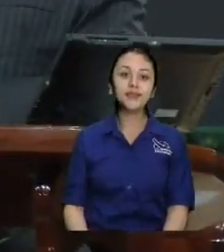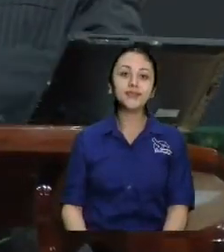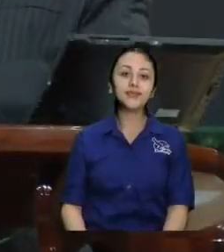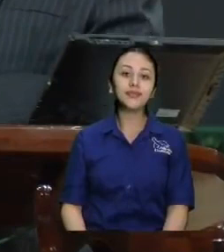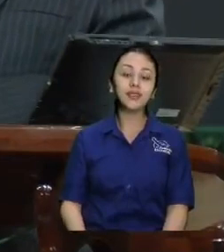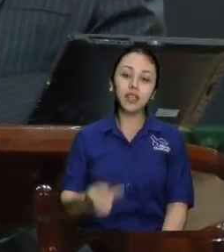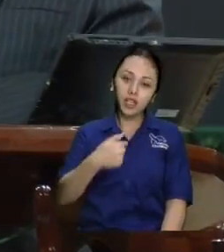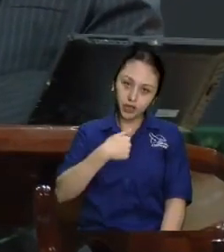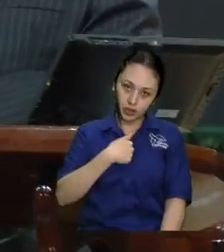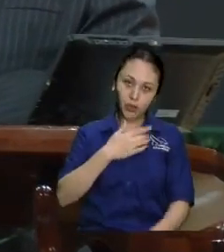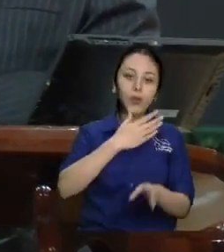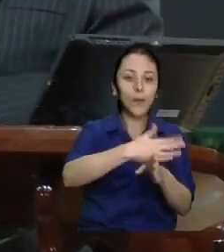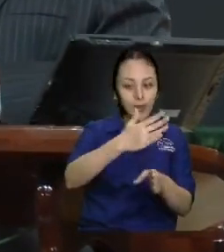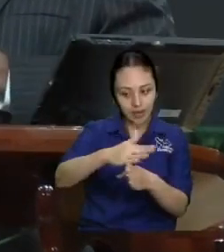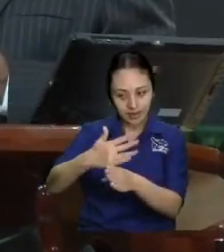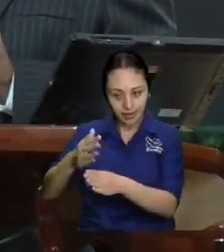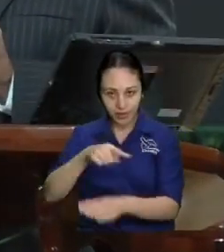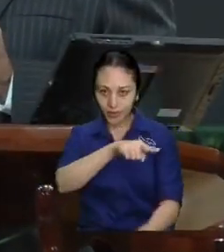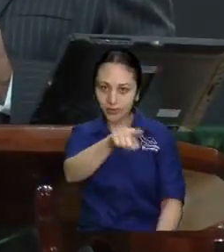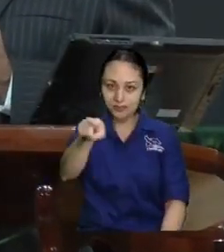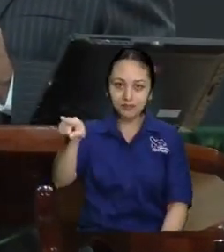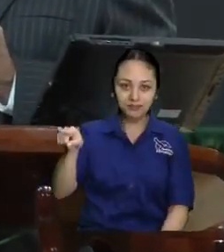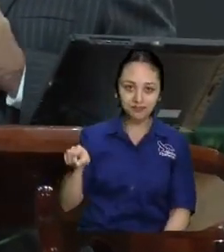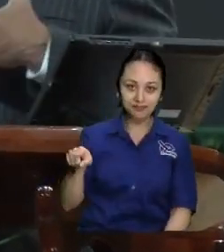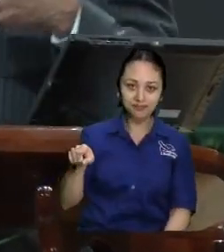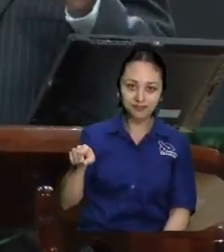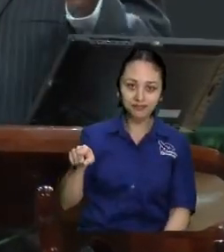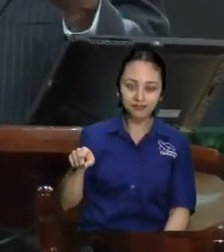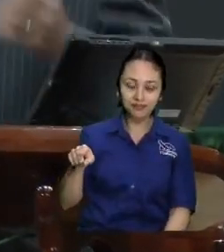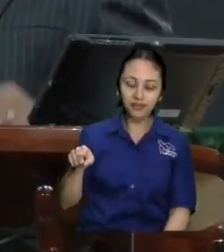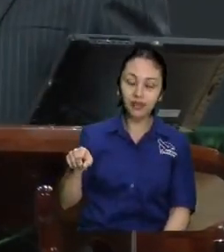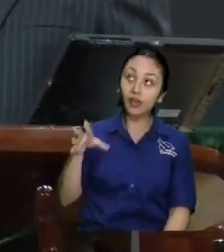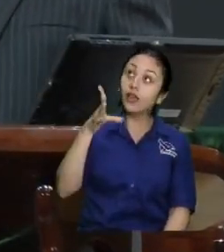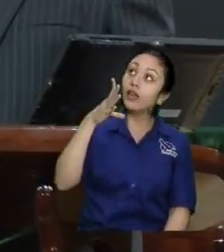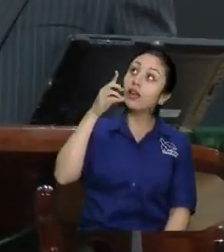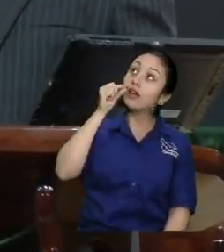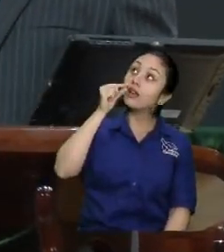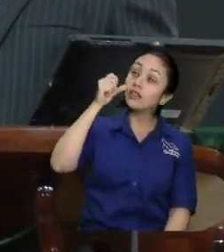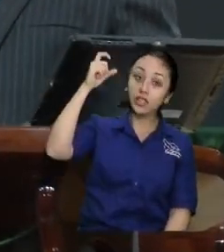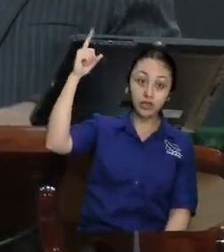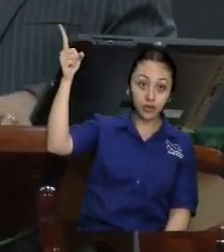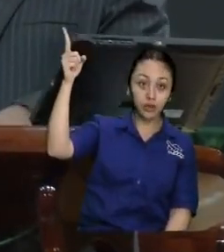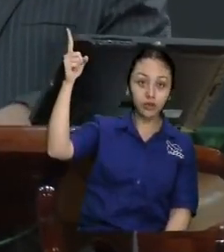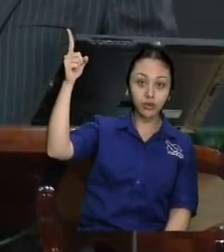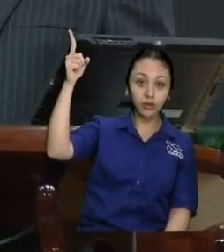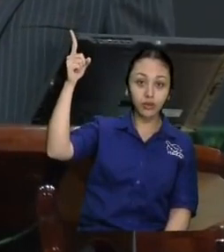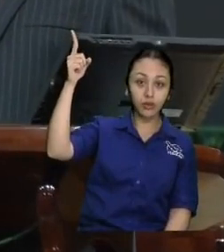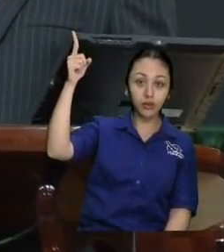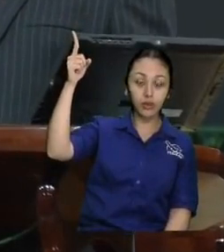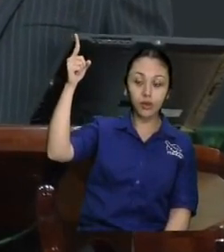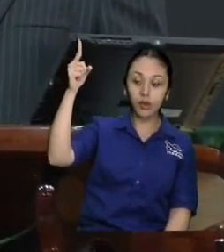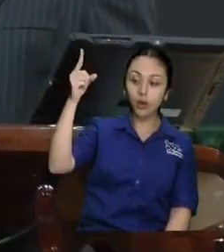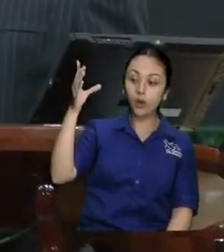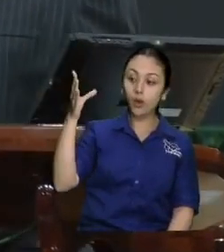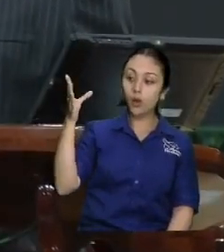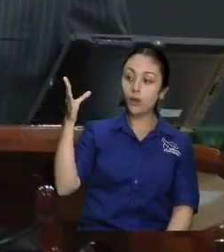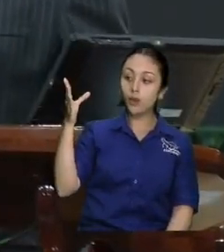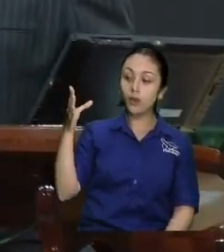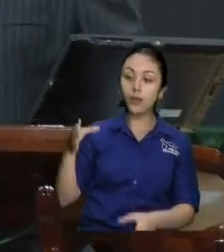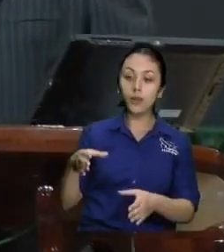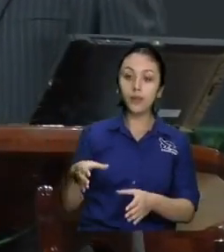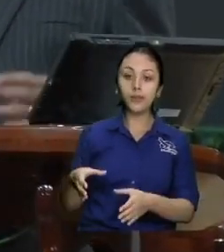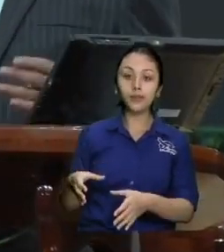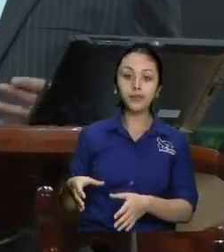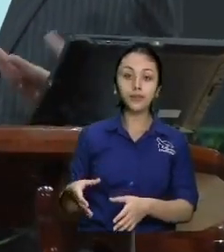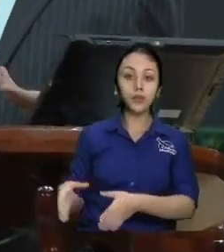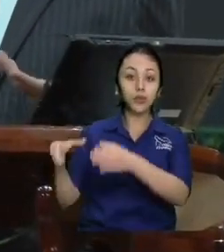he compartido a usted cuando el Señor me dio una posición dentro de la iglesia, pero yo todavía trabajaba en lo